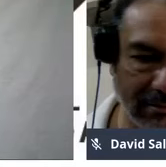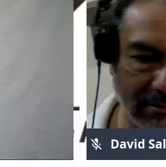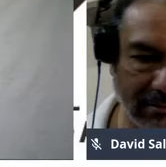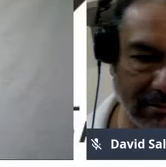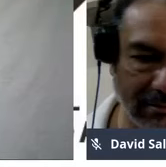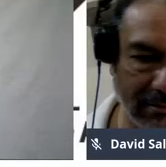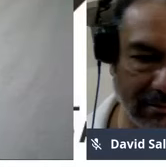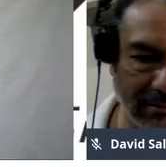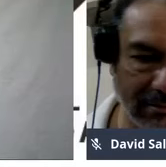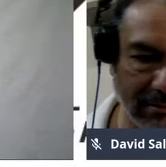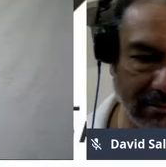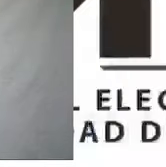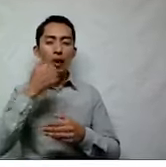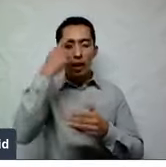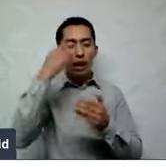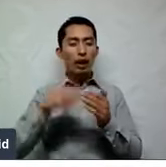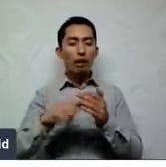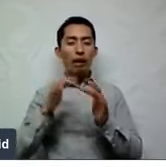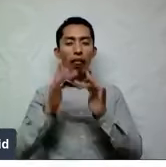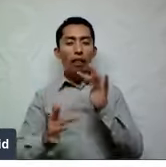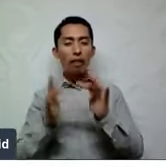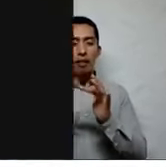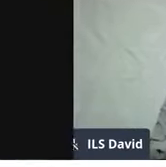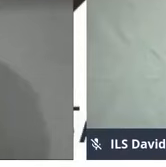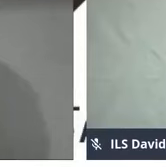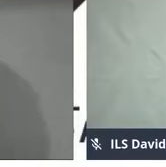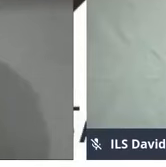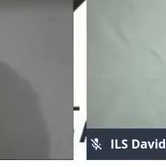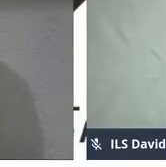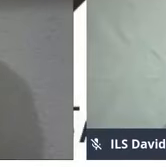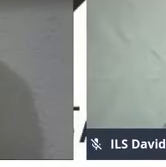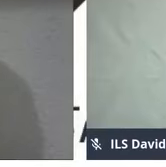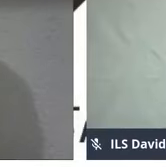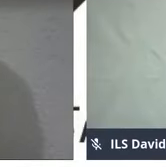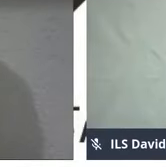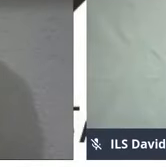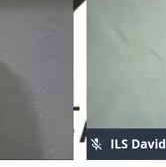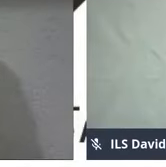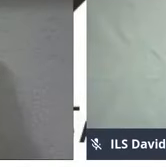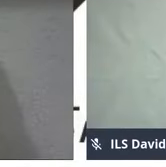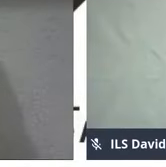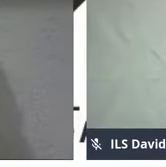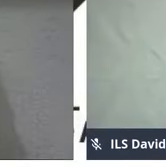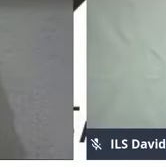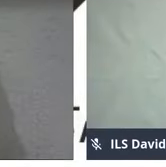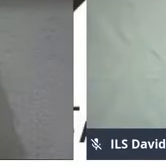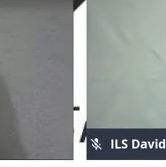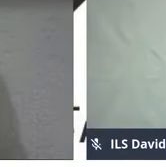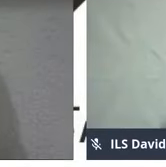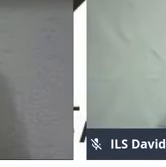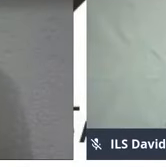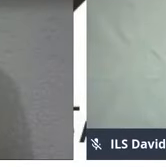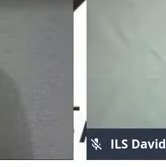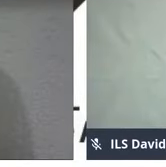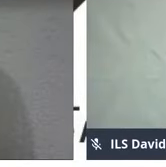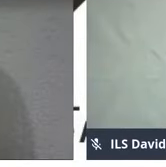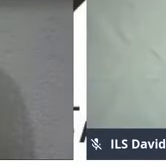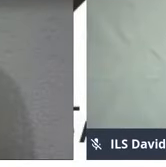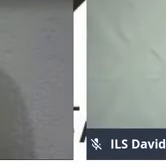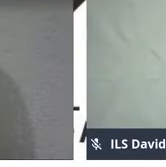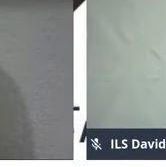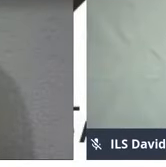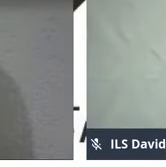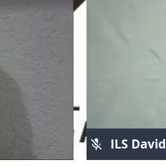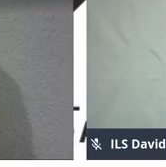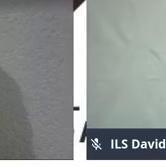que por ahí lo perdimos un poquito. Vamos a bajarlo y ya lo subimos. Ahí ya está en vivo. Que el otro estaba